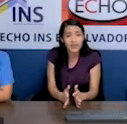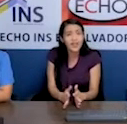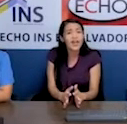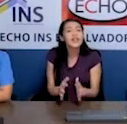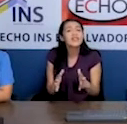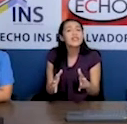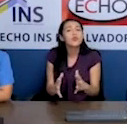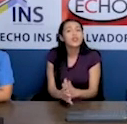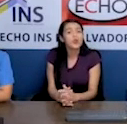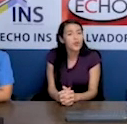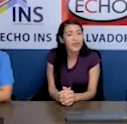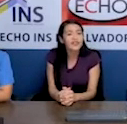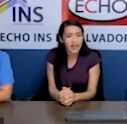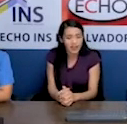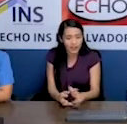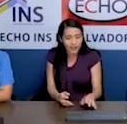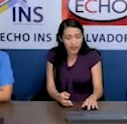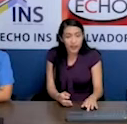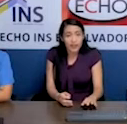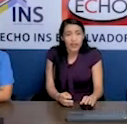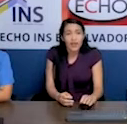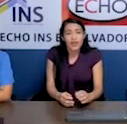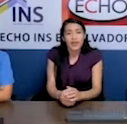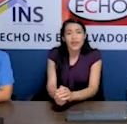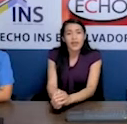en esclavina y circulación colateral.